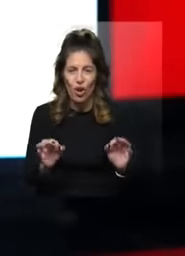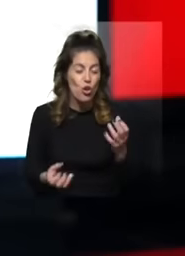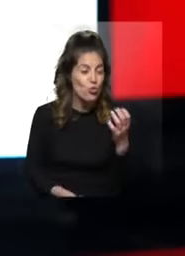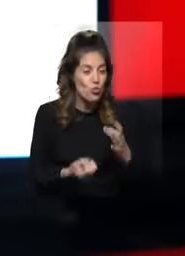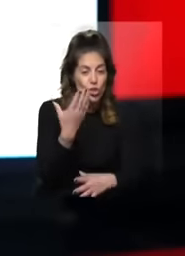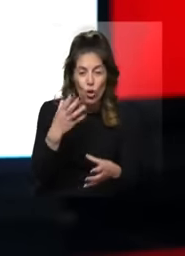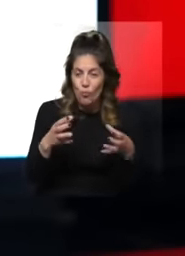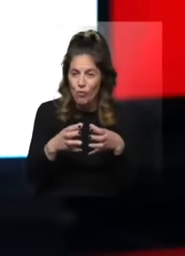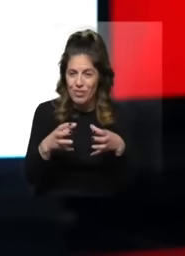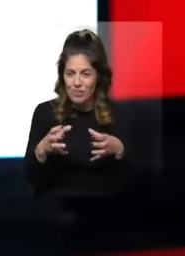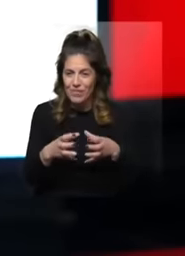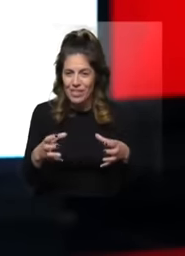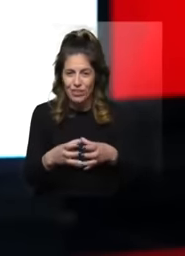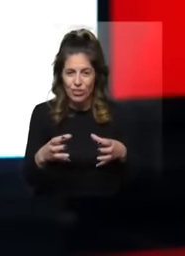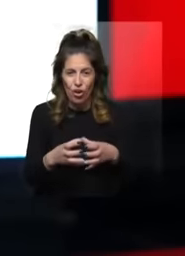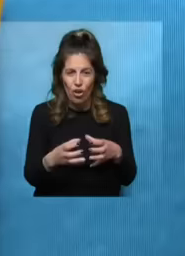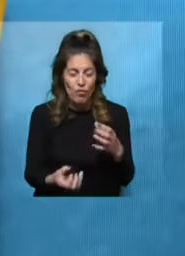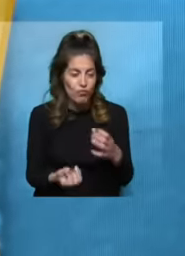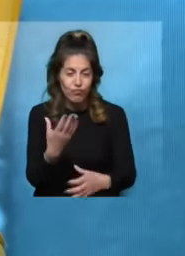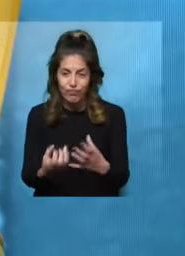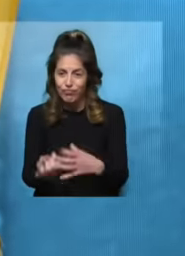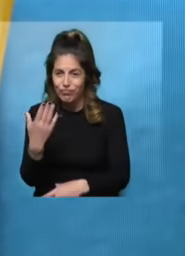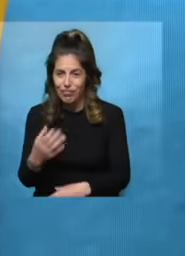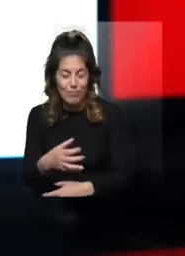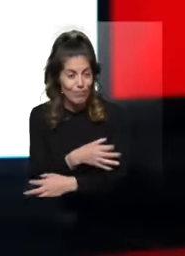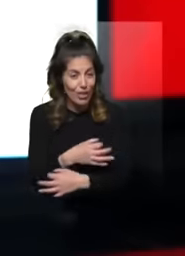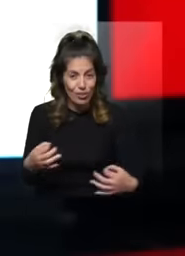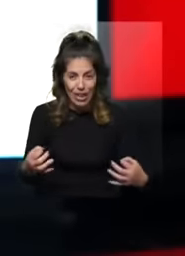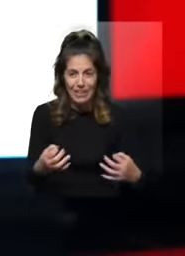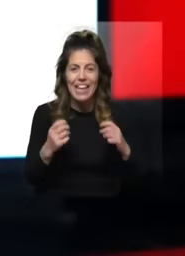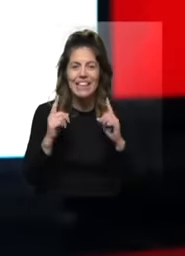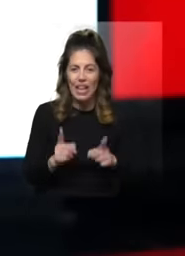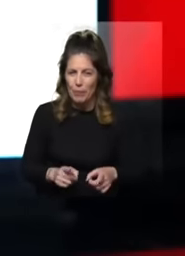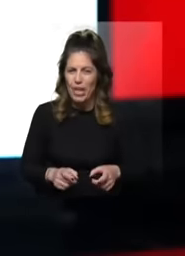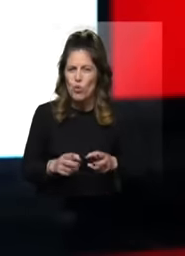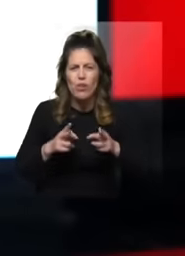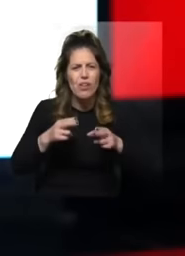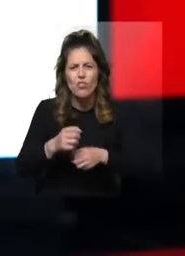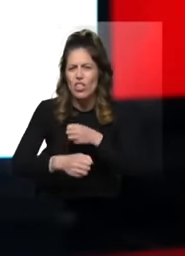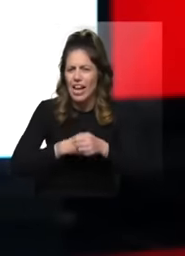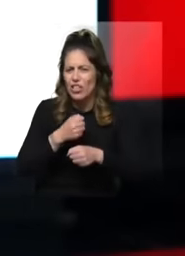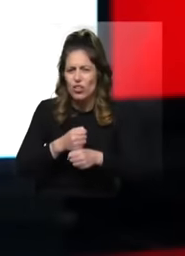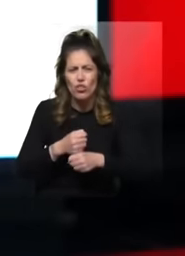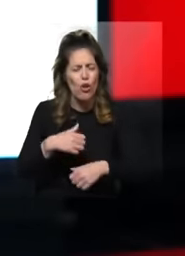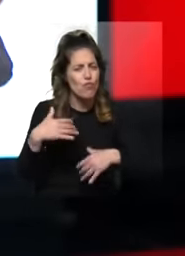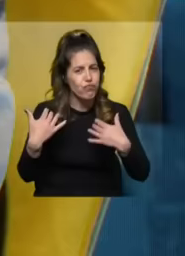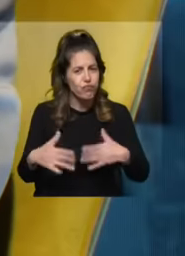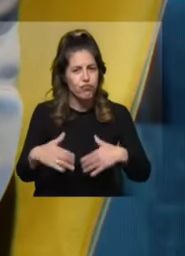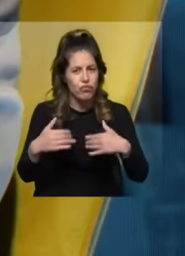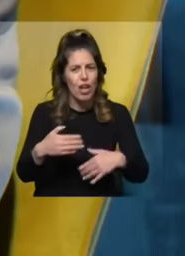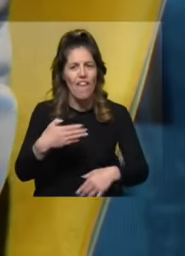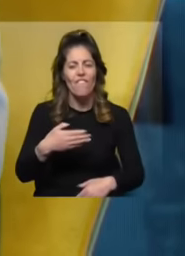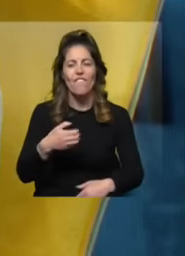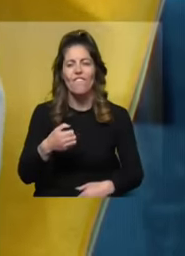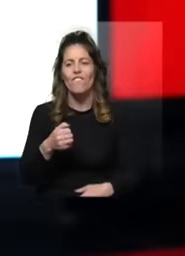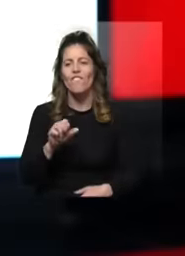un movimiento que fue un semillero impresionante. También fue una década muy fermental, ¿no? Sí, es la década, sí, la de década los Beatles, de la Bossa